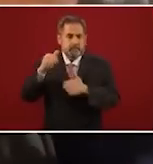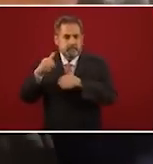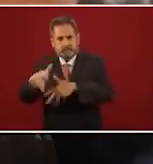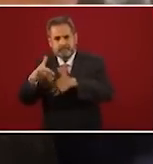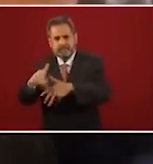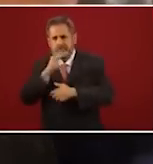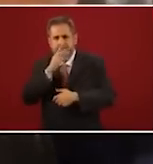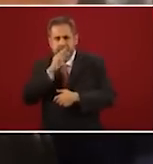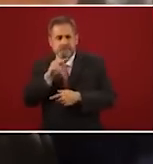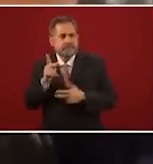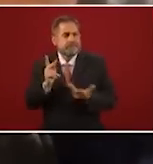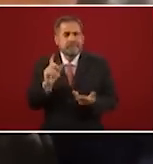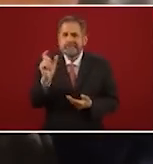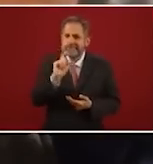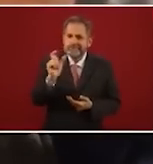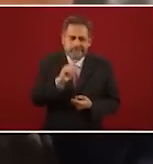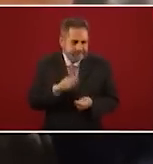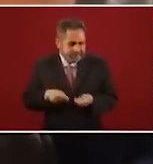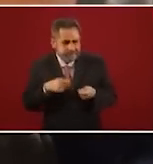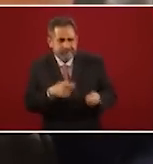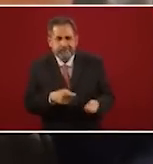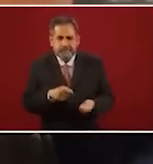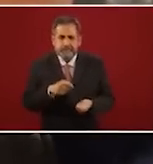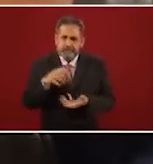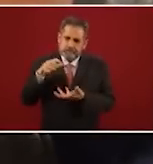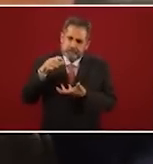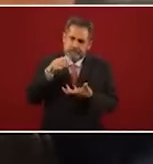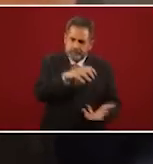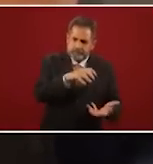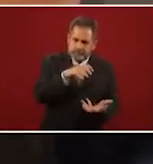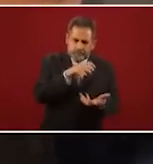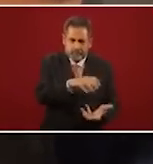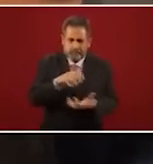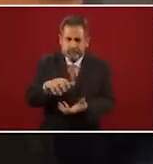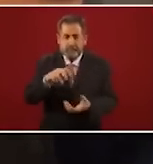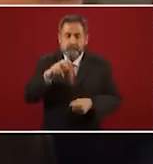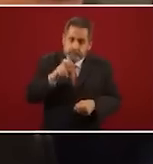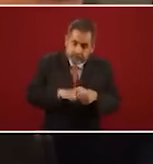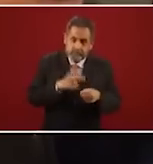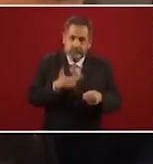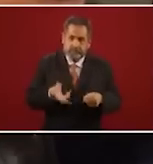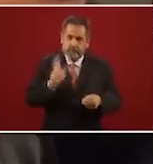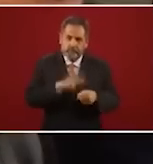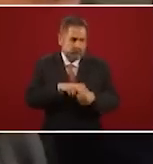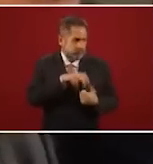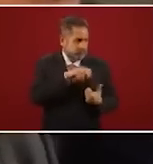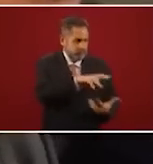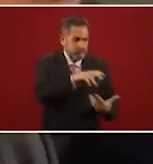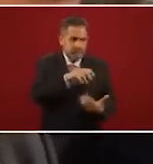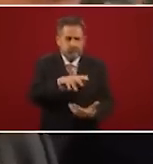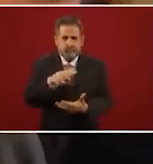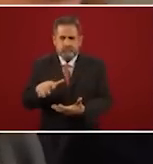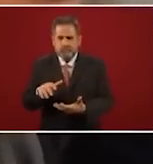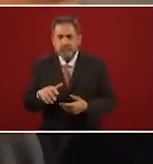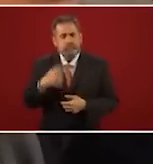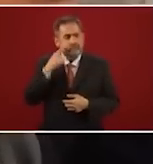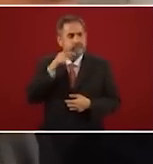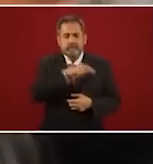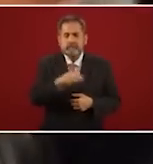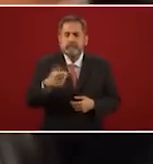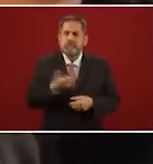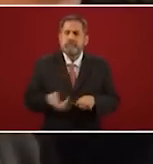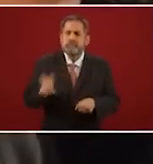padres. ¿Cuándo van a tener ya la dotación del medicamento en los hospitales? Y si estaban siendo atendidos en el